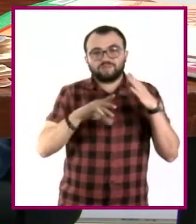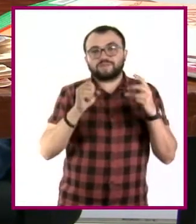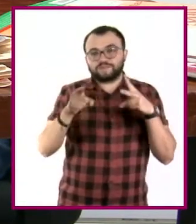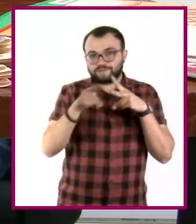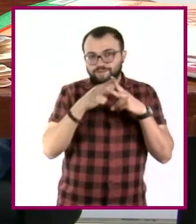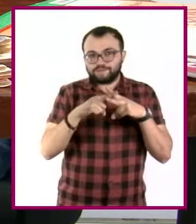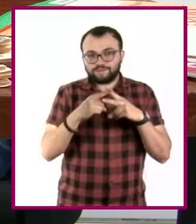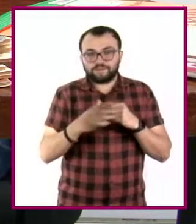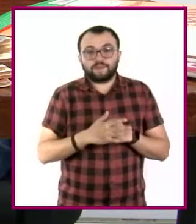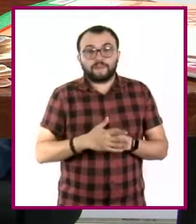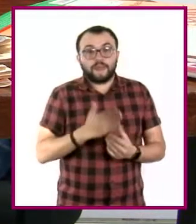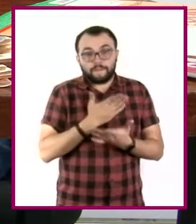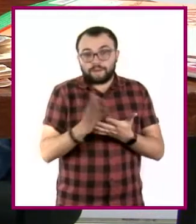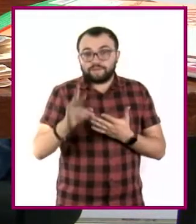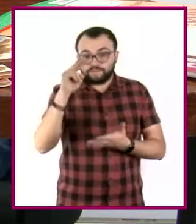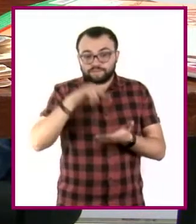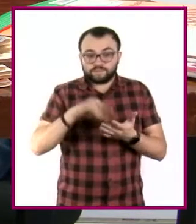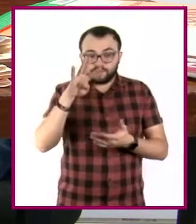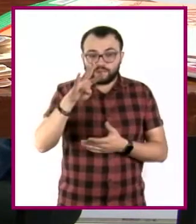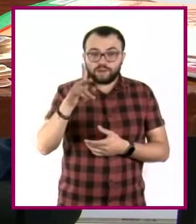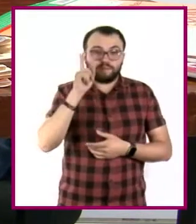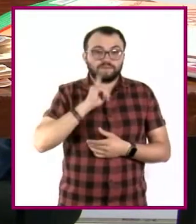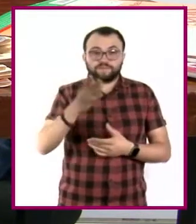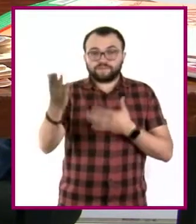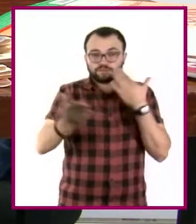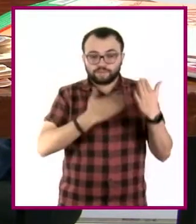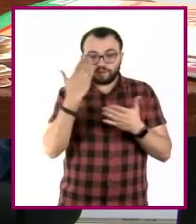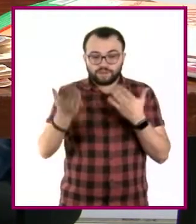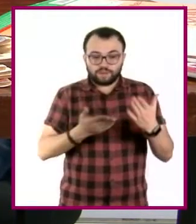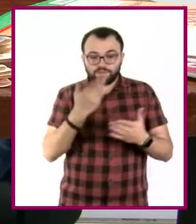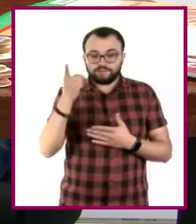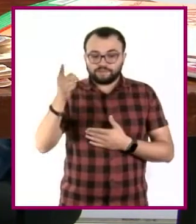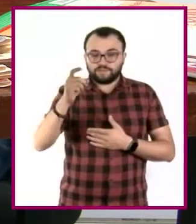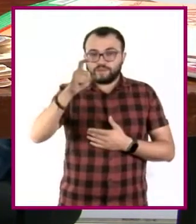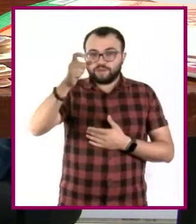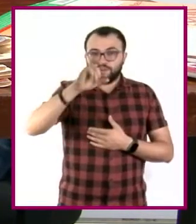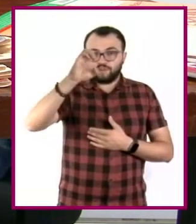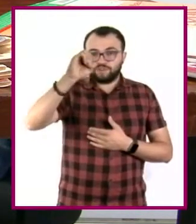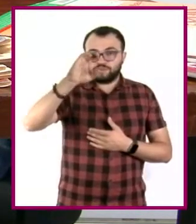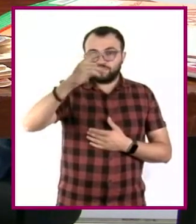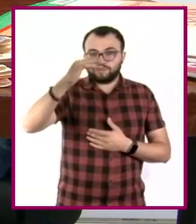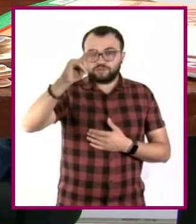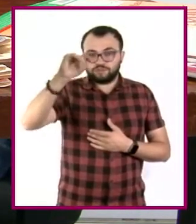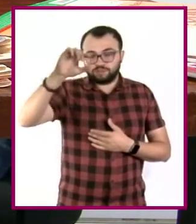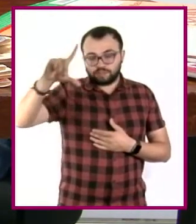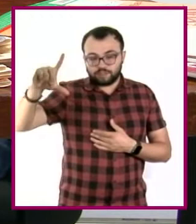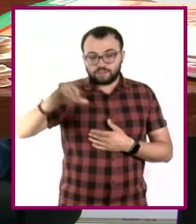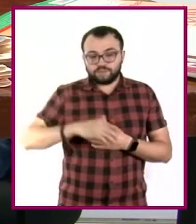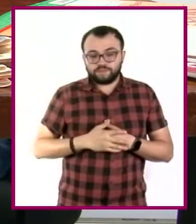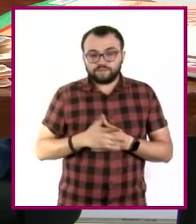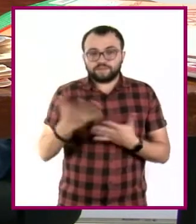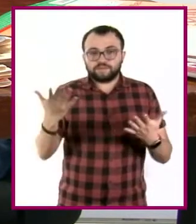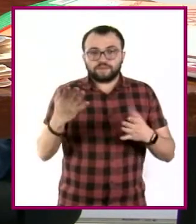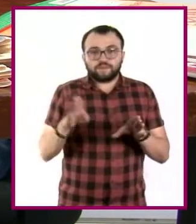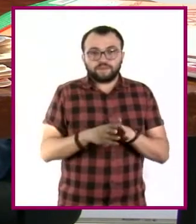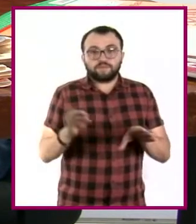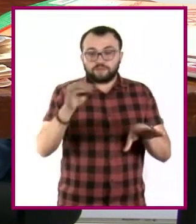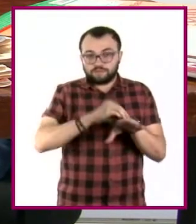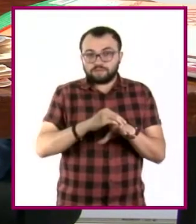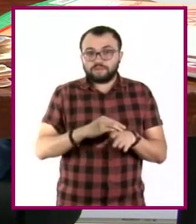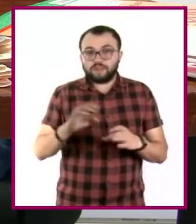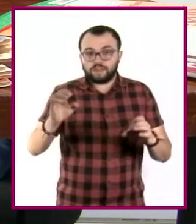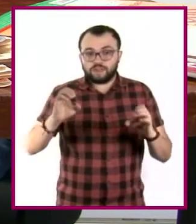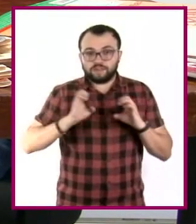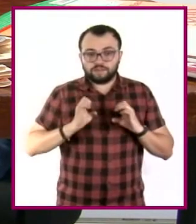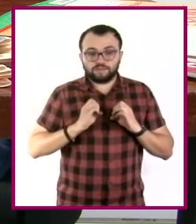en 2019, la estudiante de ingeniería en Durango, Xochitl Verónica Silvestre Gutiérrez, fue parte del equipo de